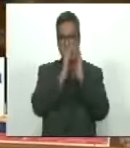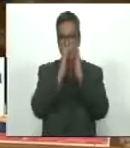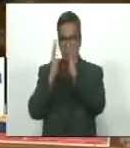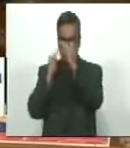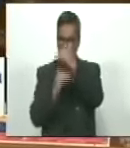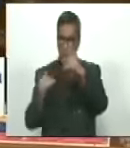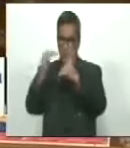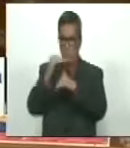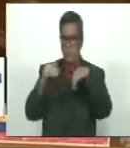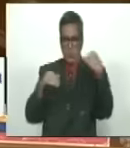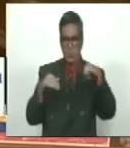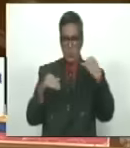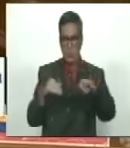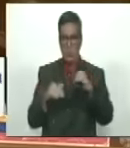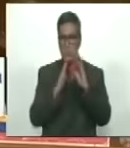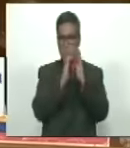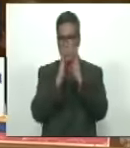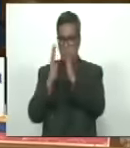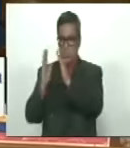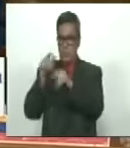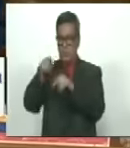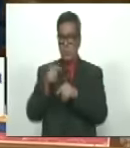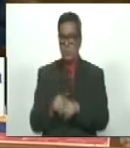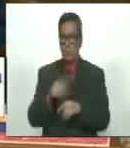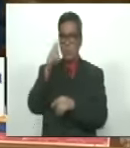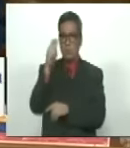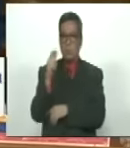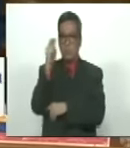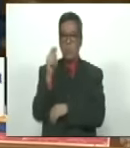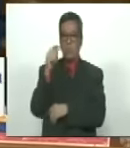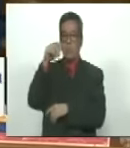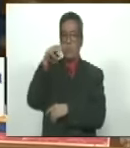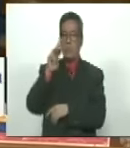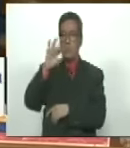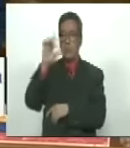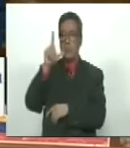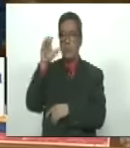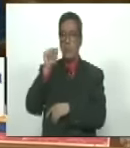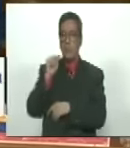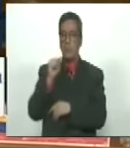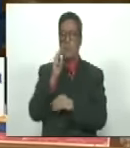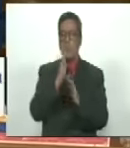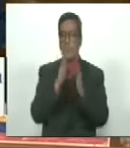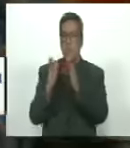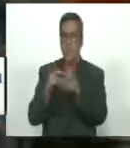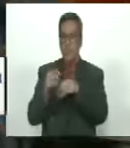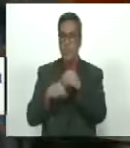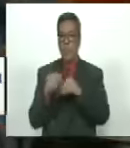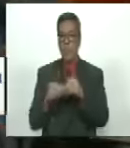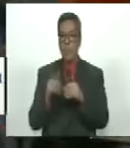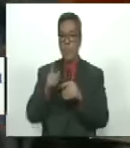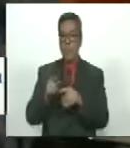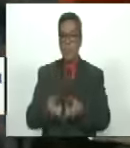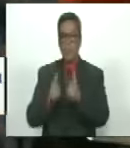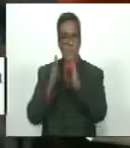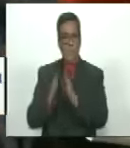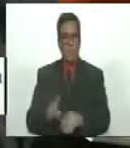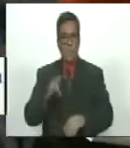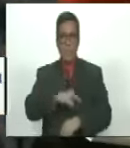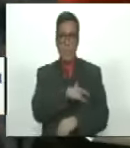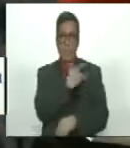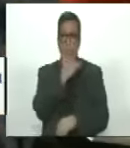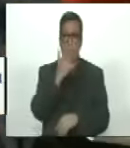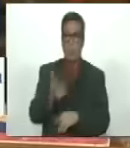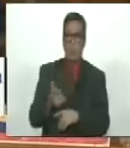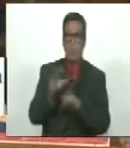piso superior, la mano izquierda, va a estar el diputado William Fariñas como coordinador, y estarán las autoridades